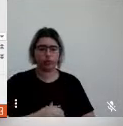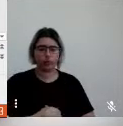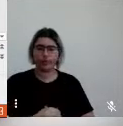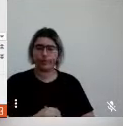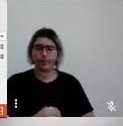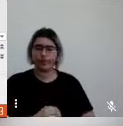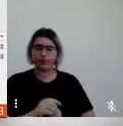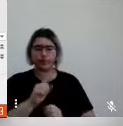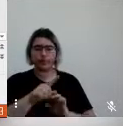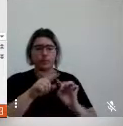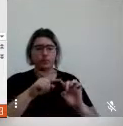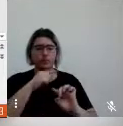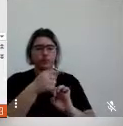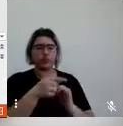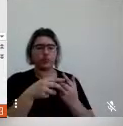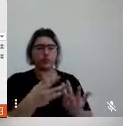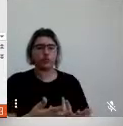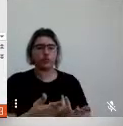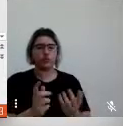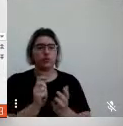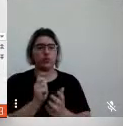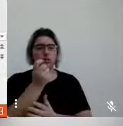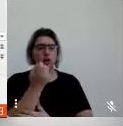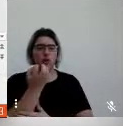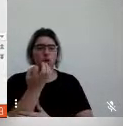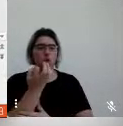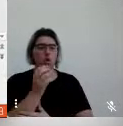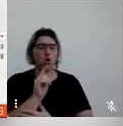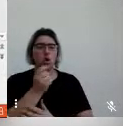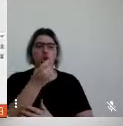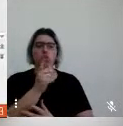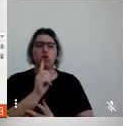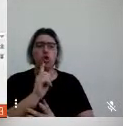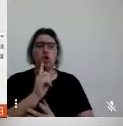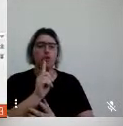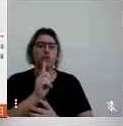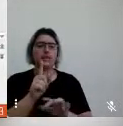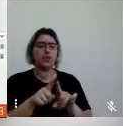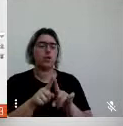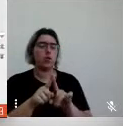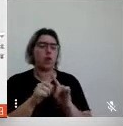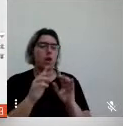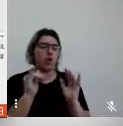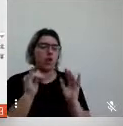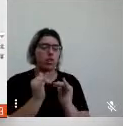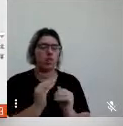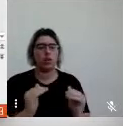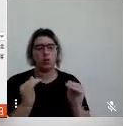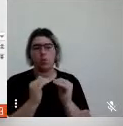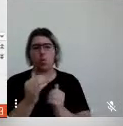hacer que no se consiga de igual manera la pérdida de grasa.